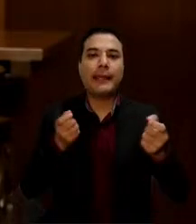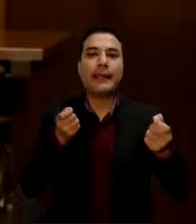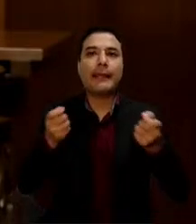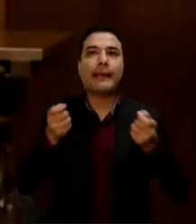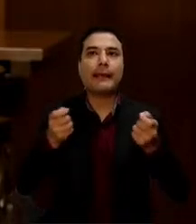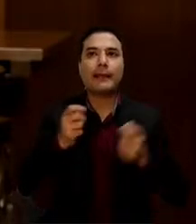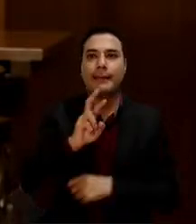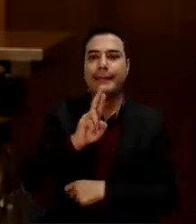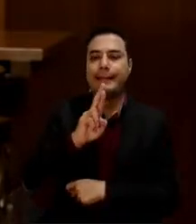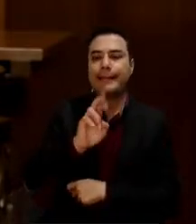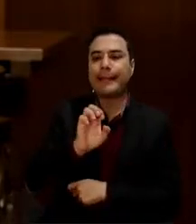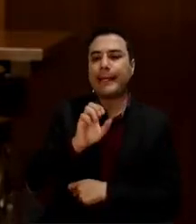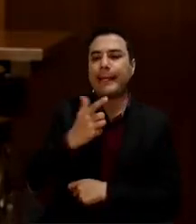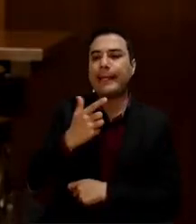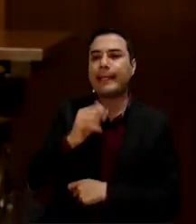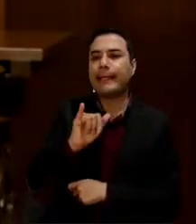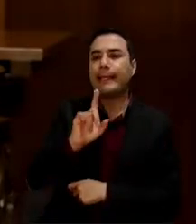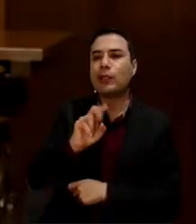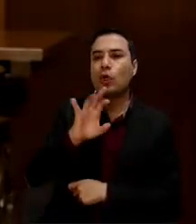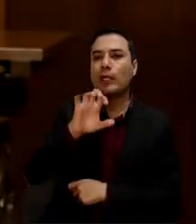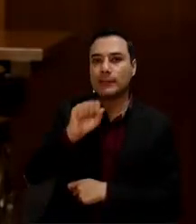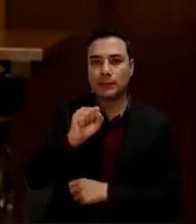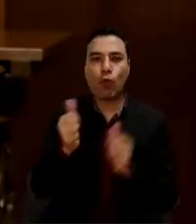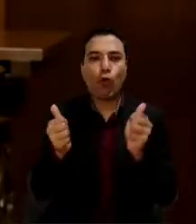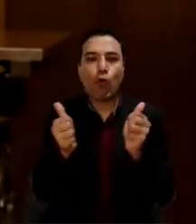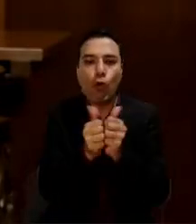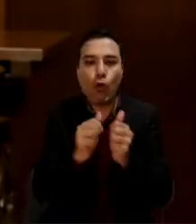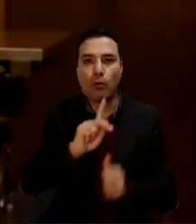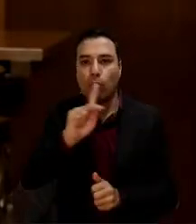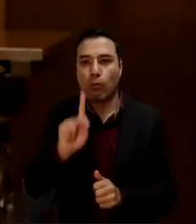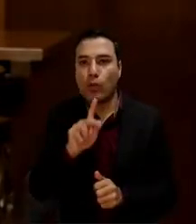Pueblo, lo anterior al tenor de lo siguiente.